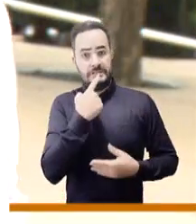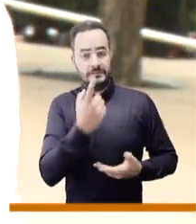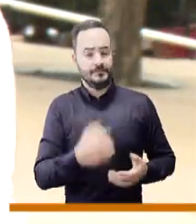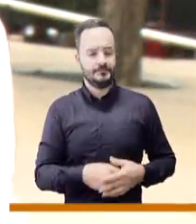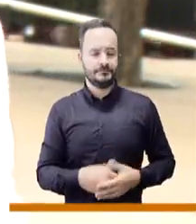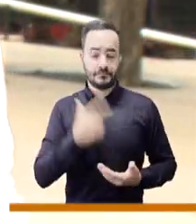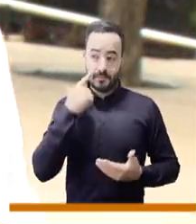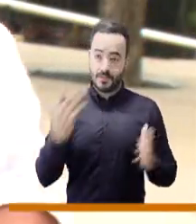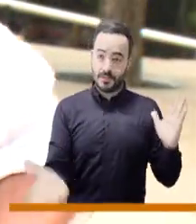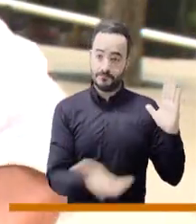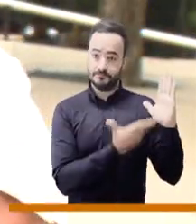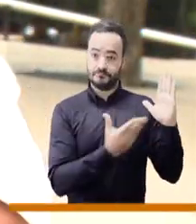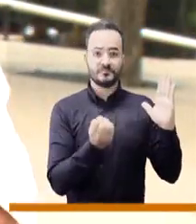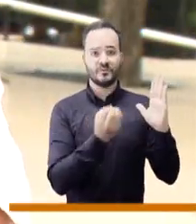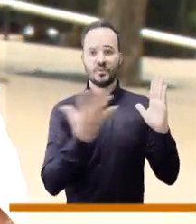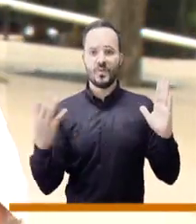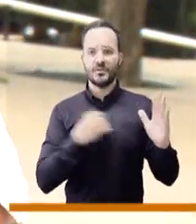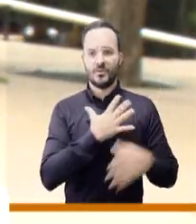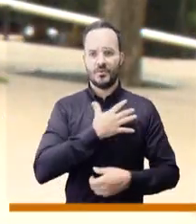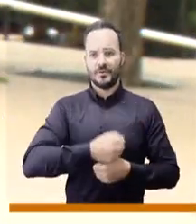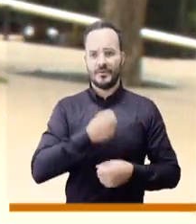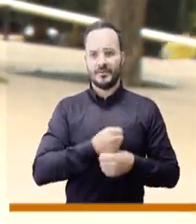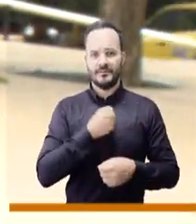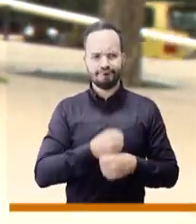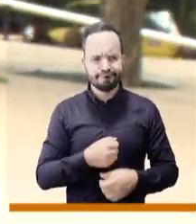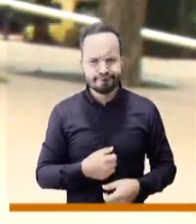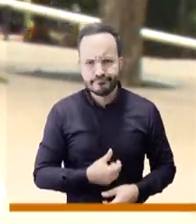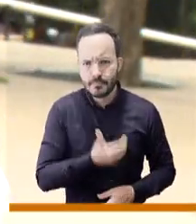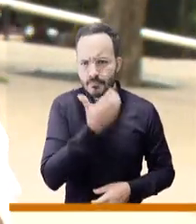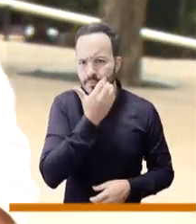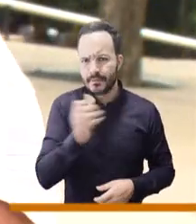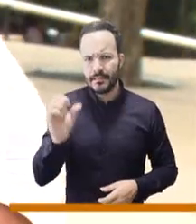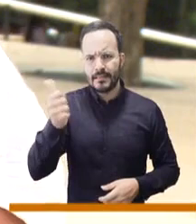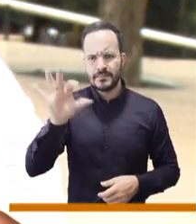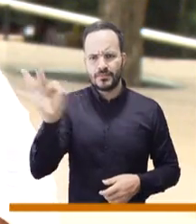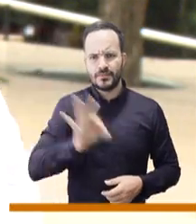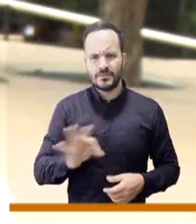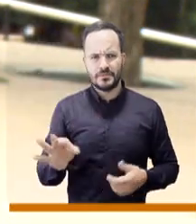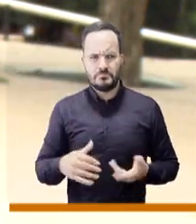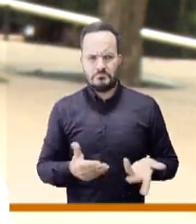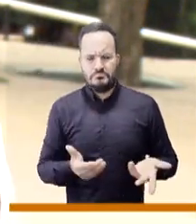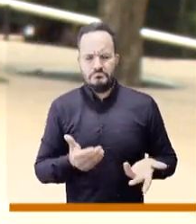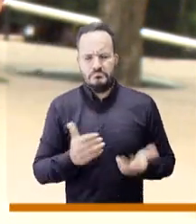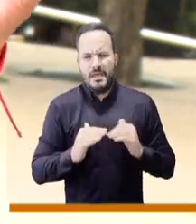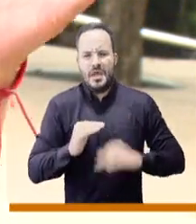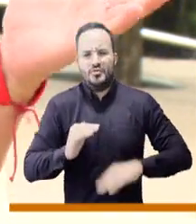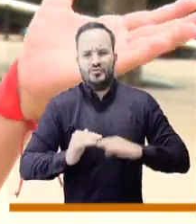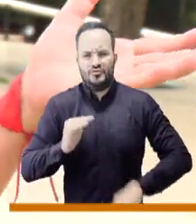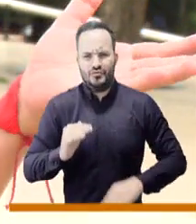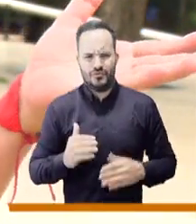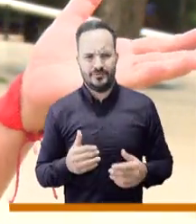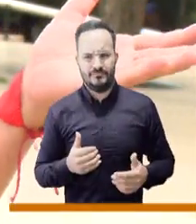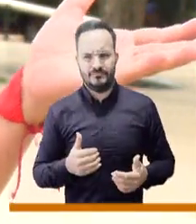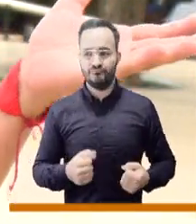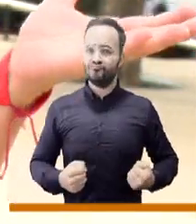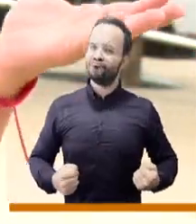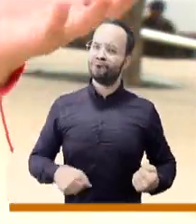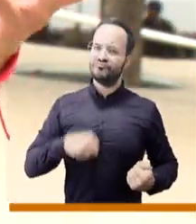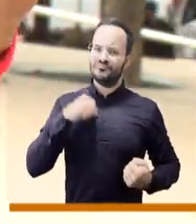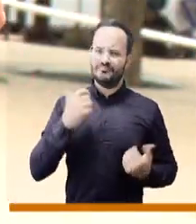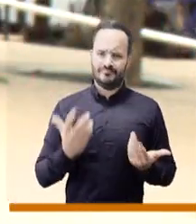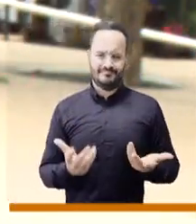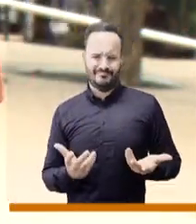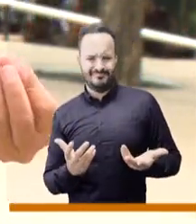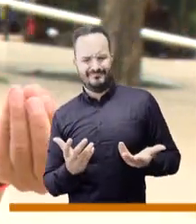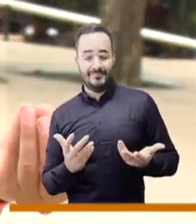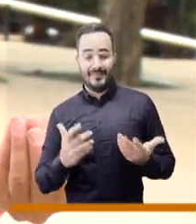miren, miren este número de empleos para mujeres, no llegaban ni al 10%. Entonces imagínense en ustedes, si